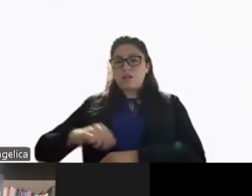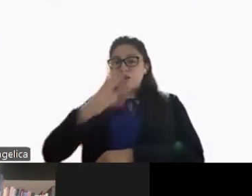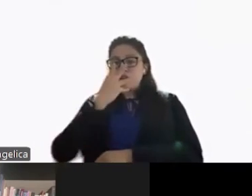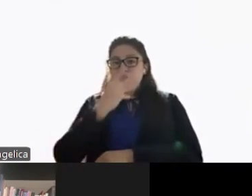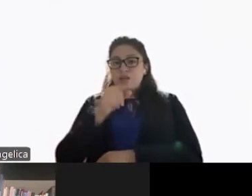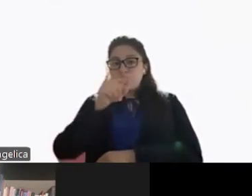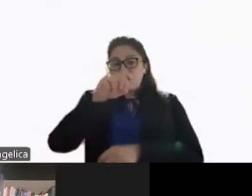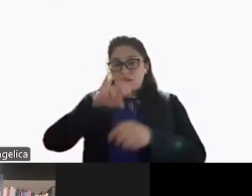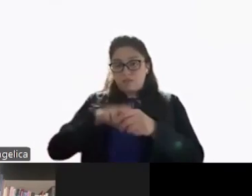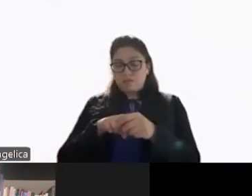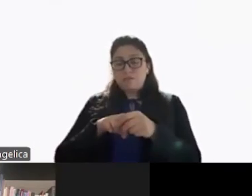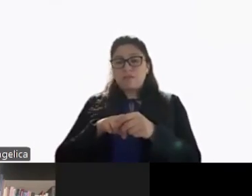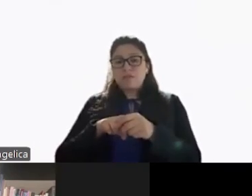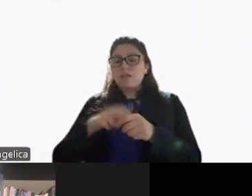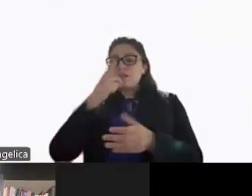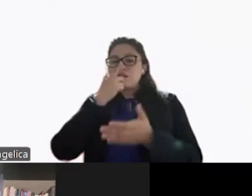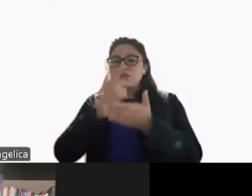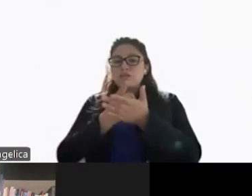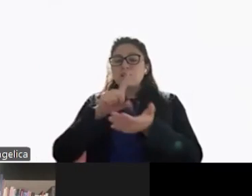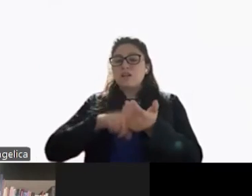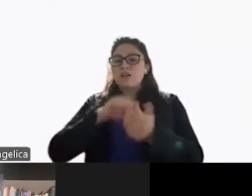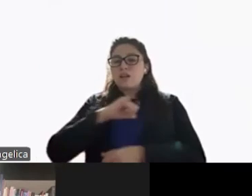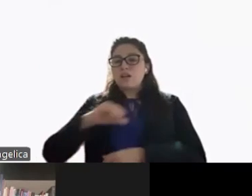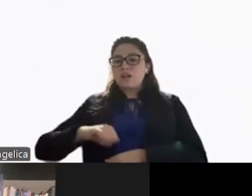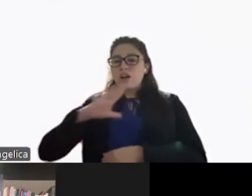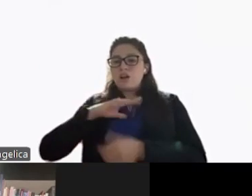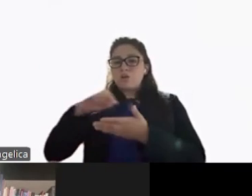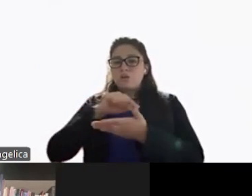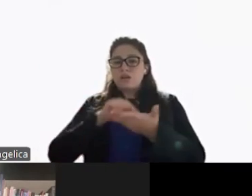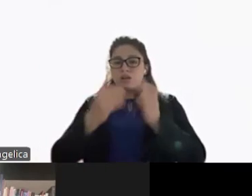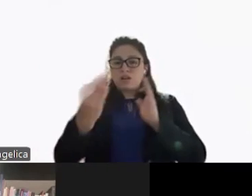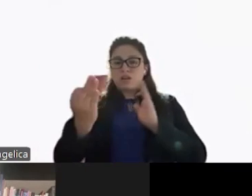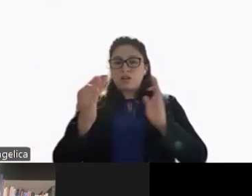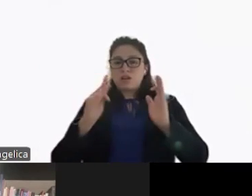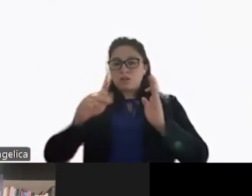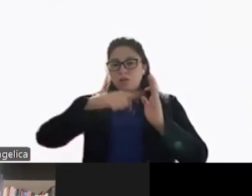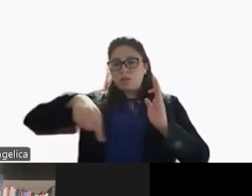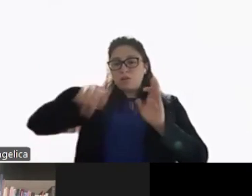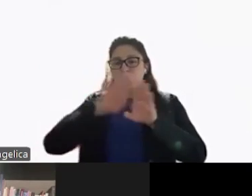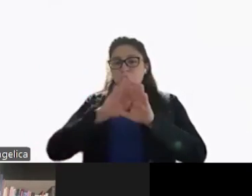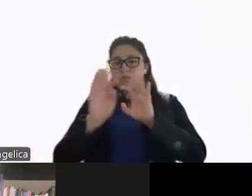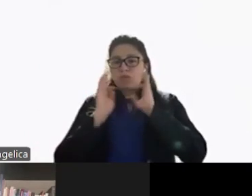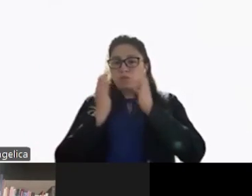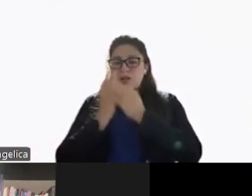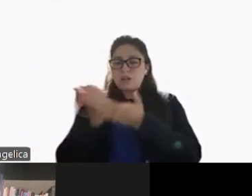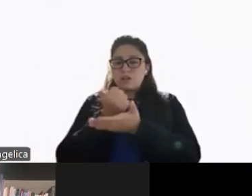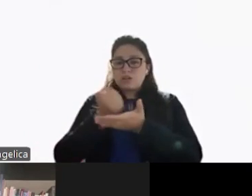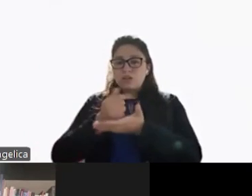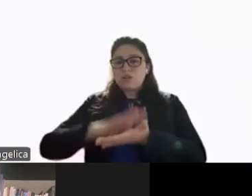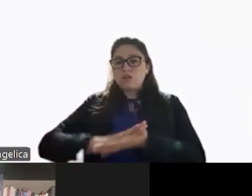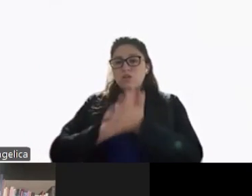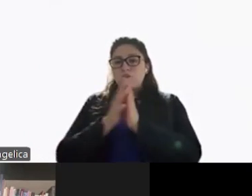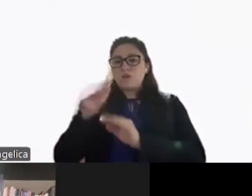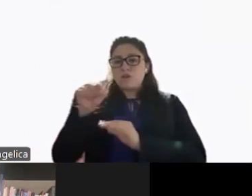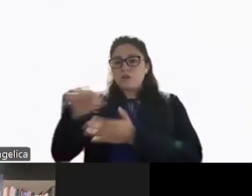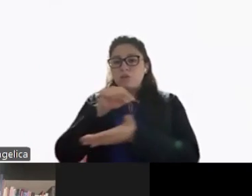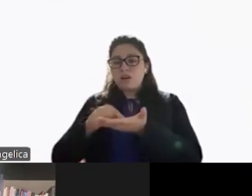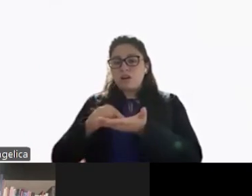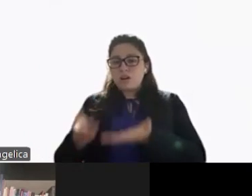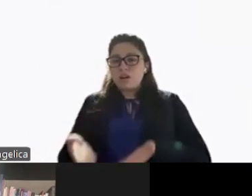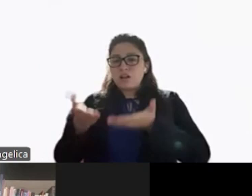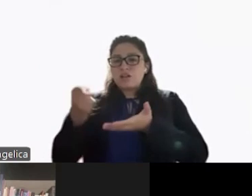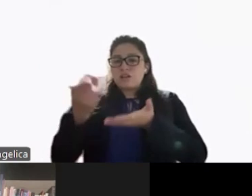Coyoacán plantean que la demarcación tiene una ubicación estratégica con respecto a la ciudad, consolidándose como una zona de servicios y